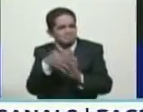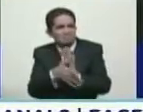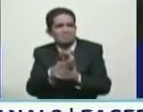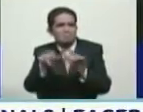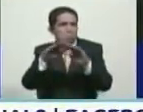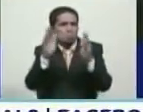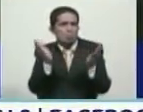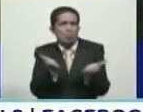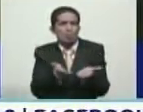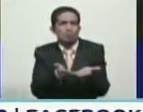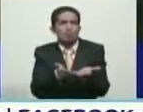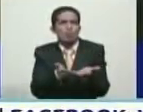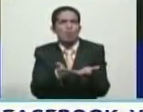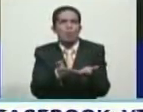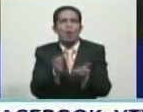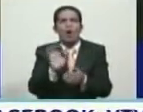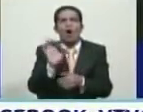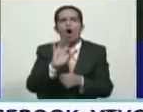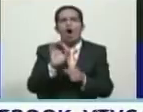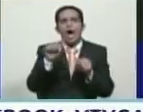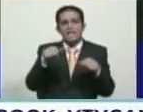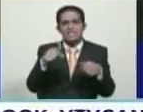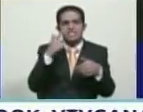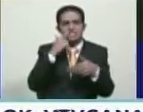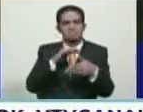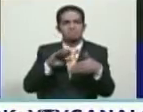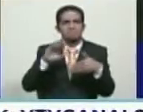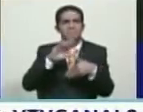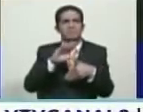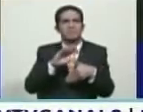el mundo o en nuestro hemisferio.